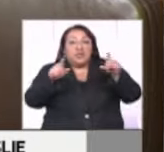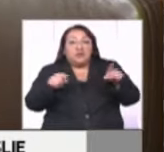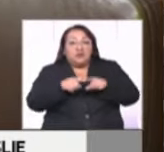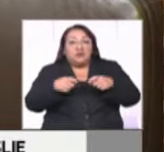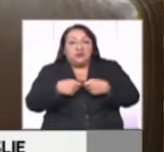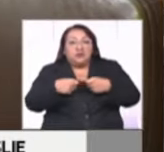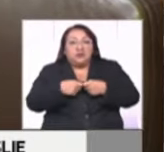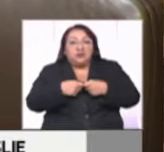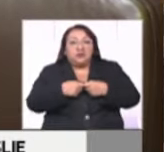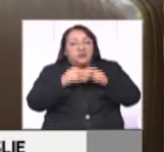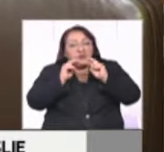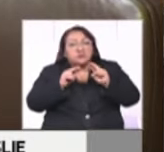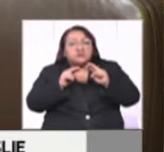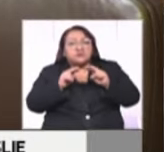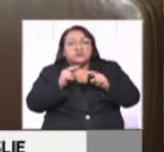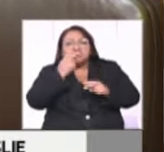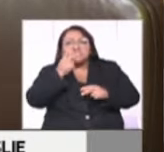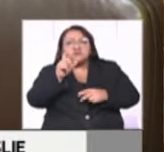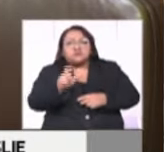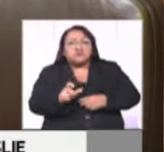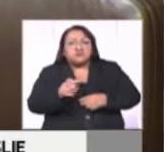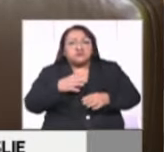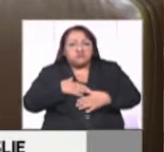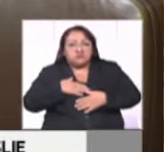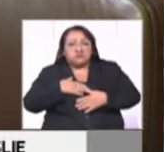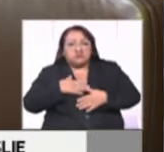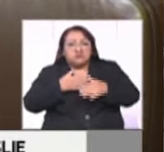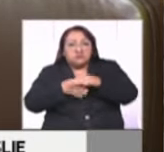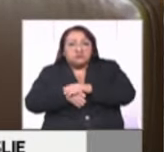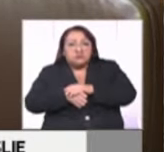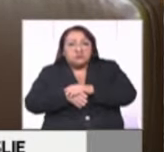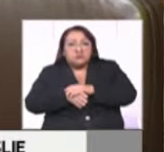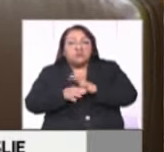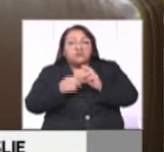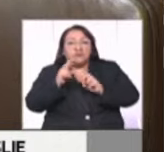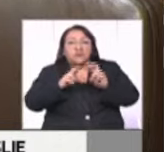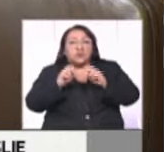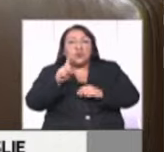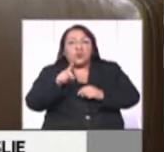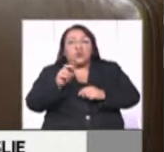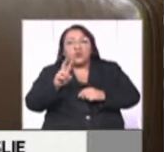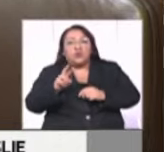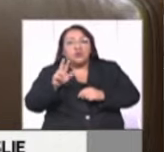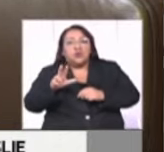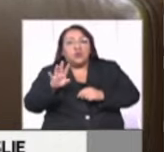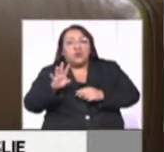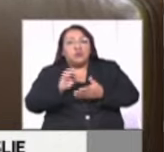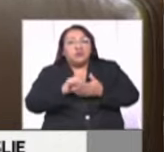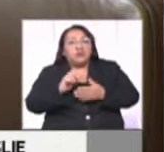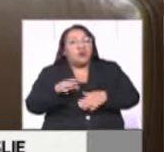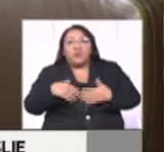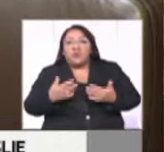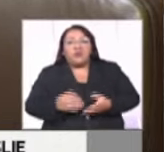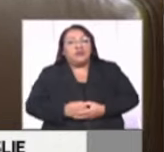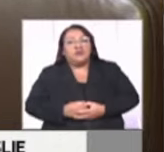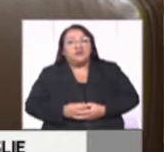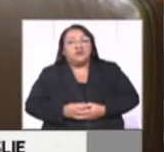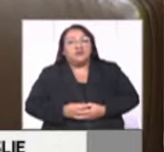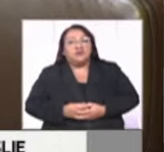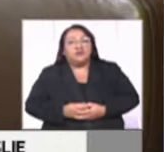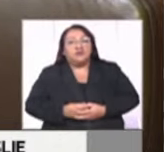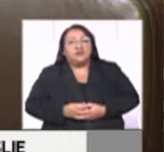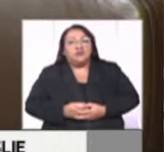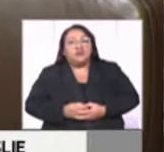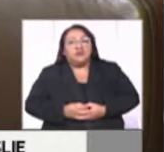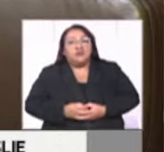no hay forma de control que una persona que accede a ese boleto pueda ingresar 1, 2, 3, 4 veces. Y entonces, ¿qué está generando? No